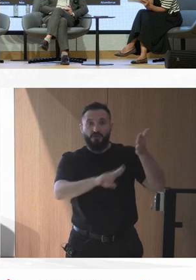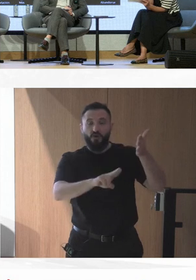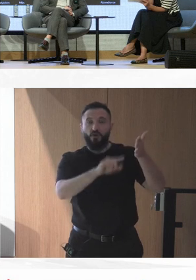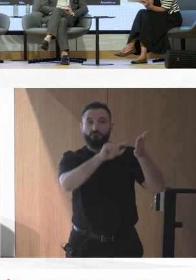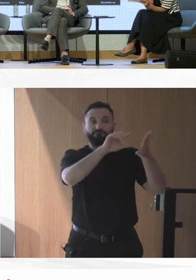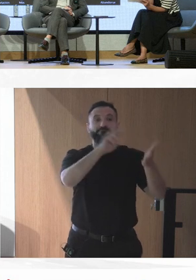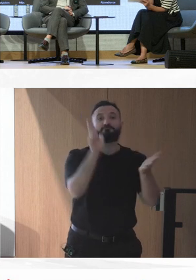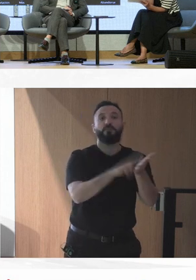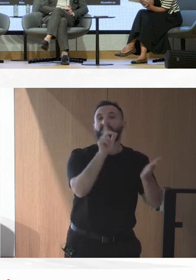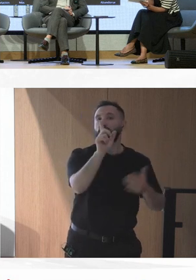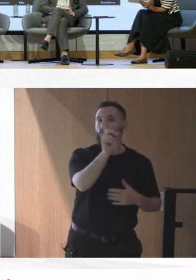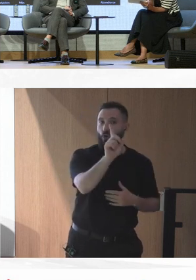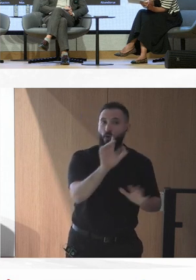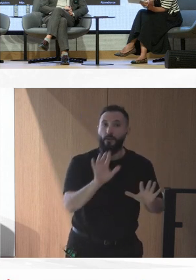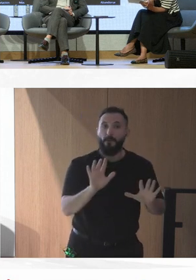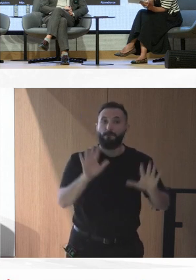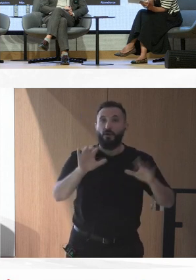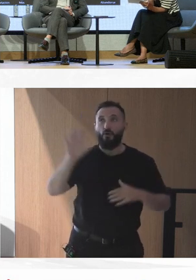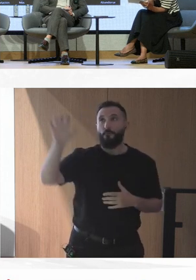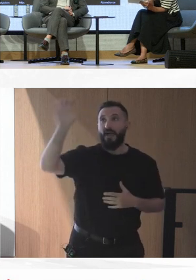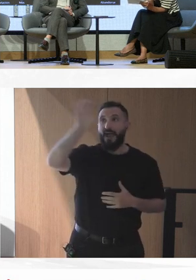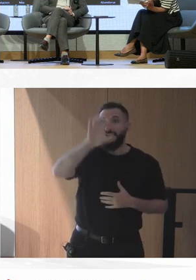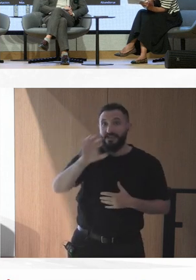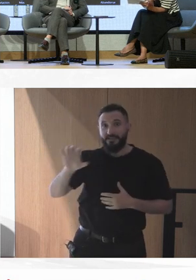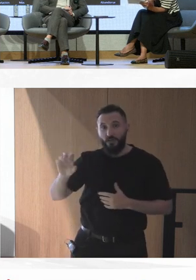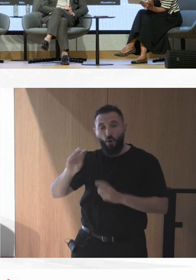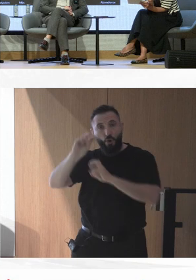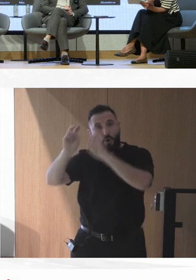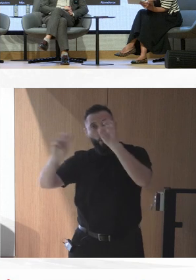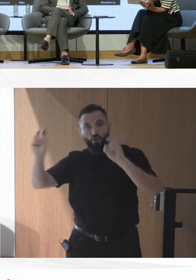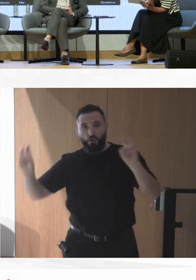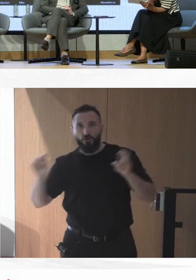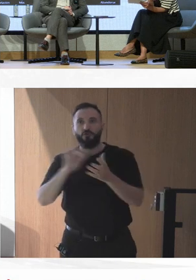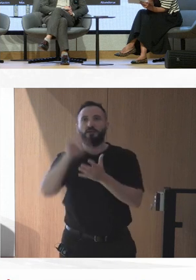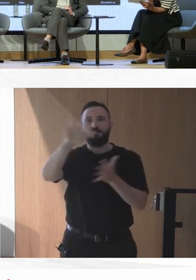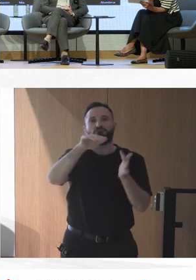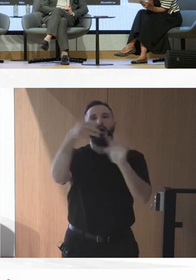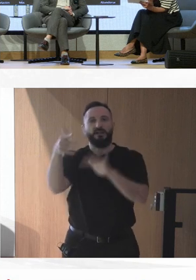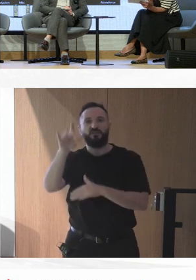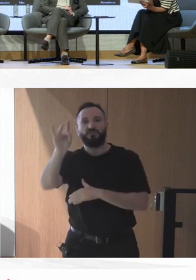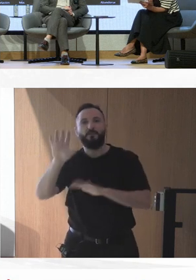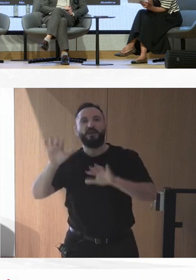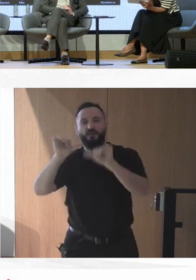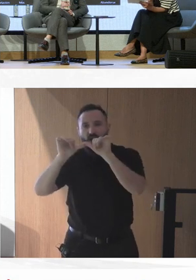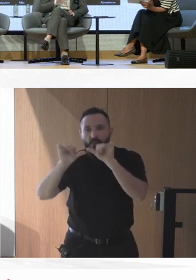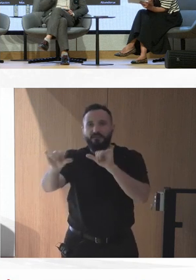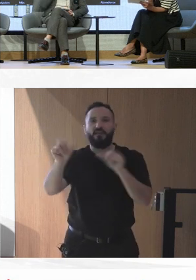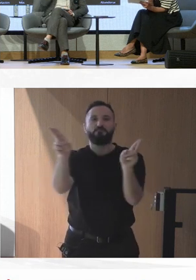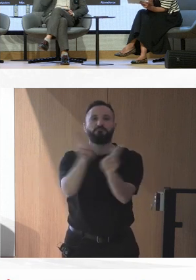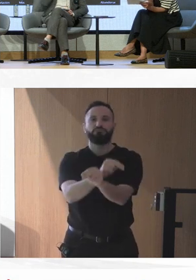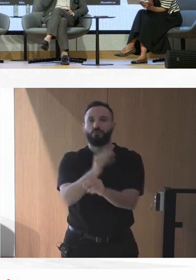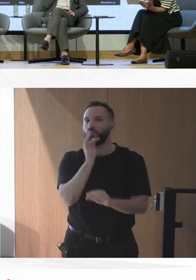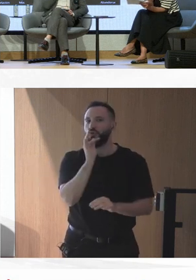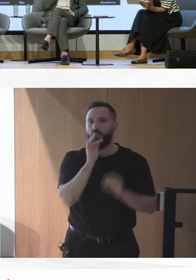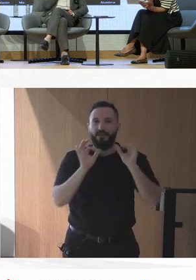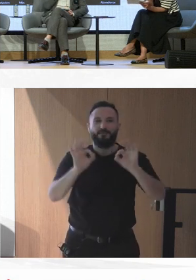CRPD, pero hay otros estados en que sí se ha implantado y, sin embargo, no se ha producido esa abolición de